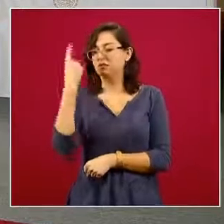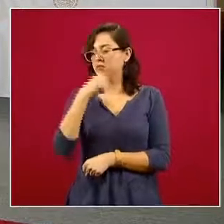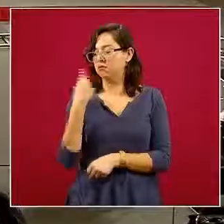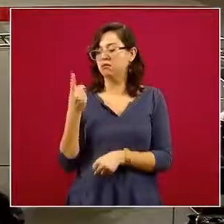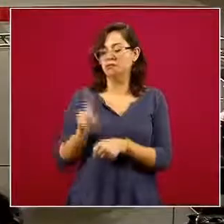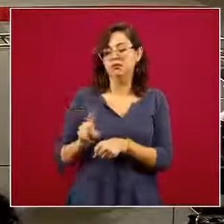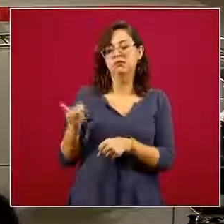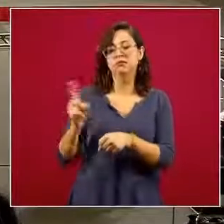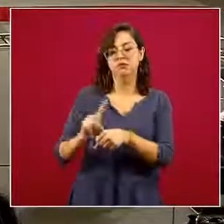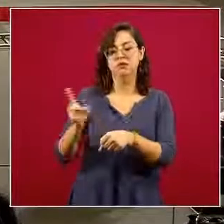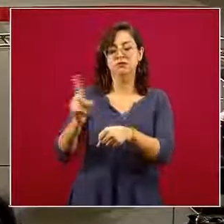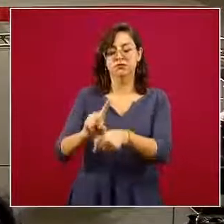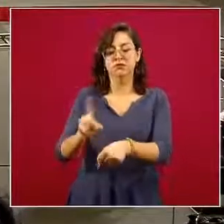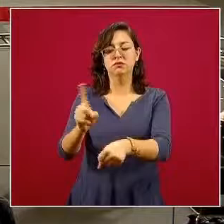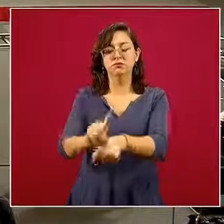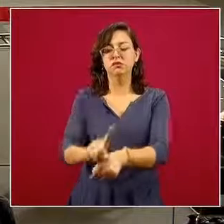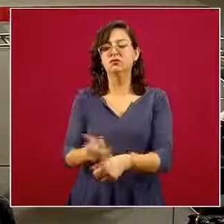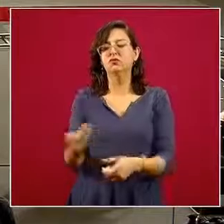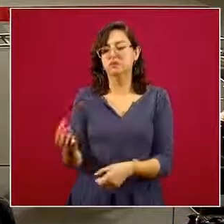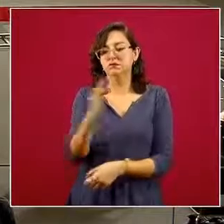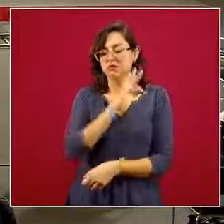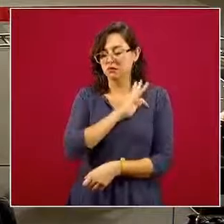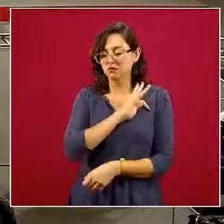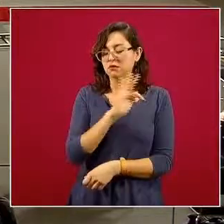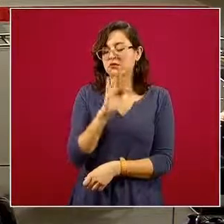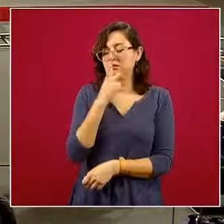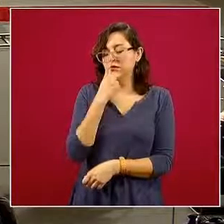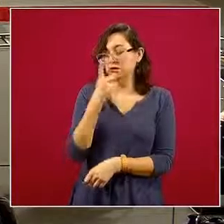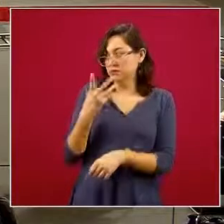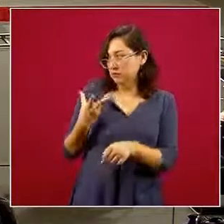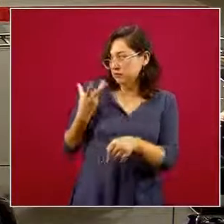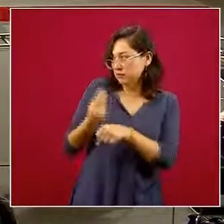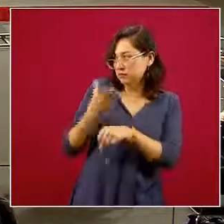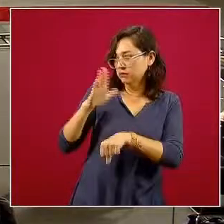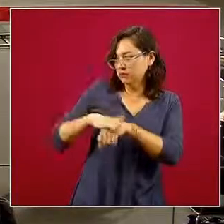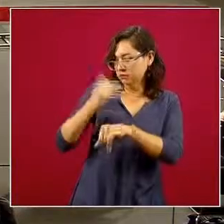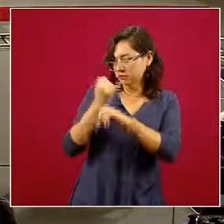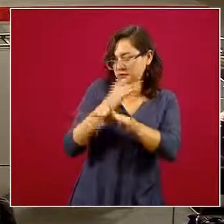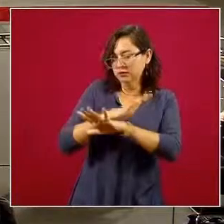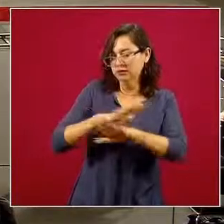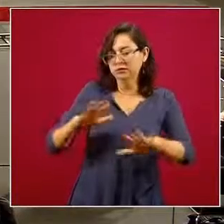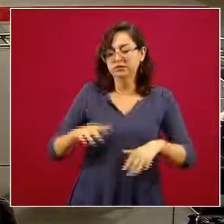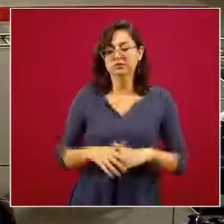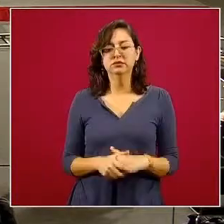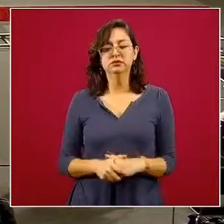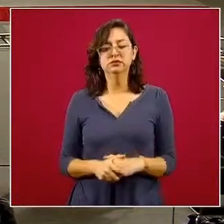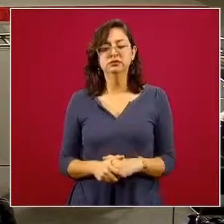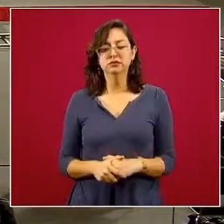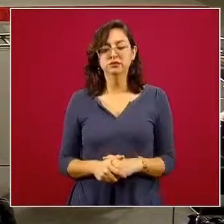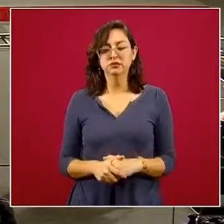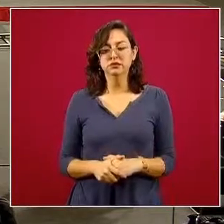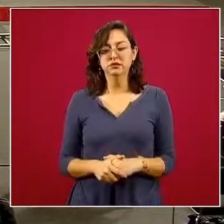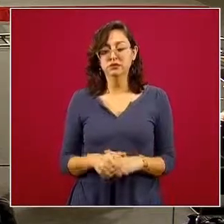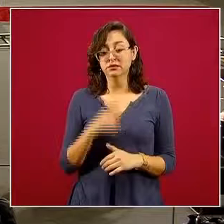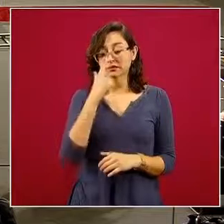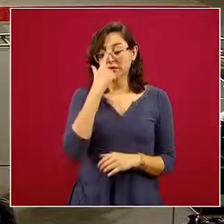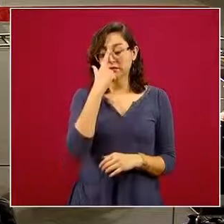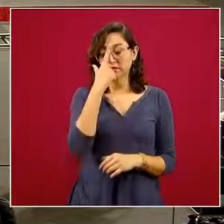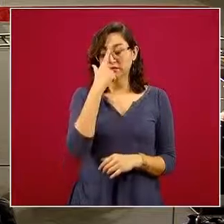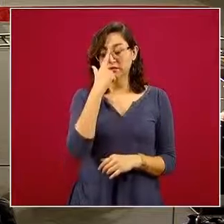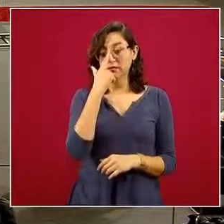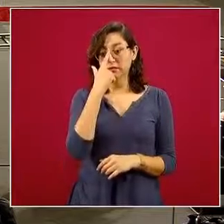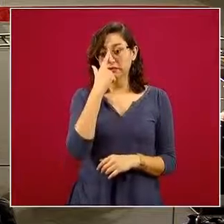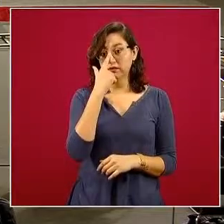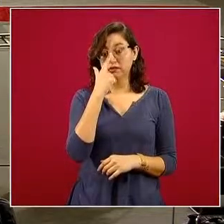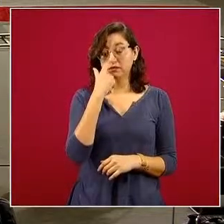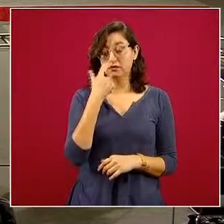puede comentar qué se debe hacer para que se informe. De hecho, de seguro no está muy alejada de la situación real, porque